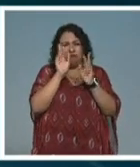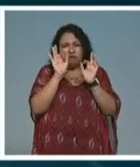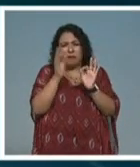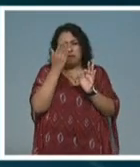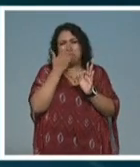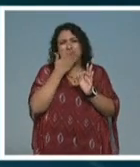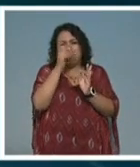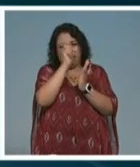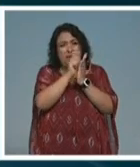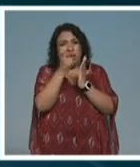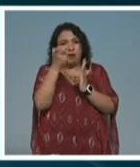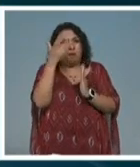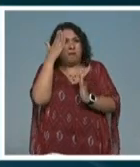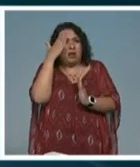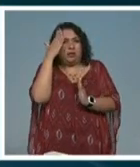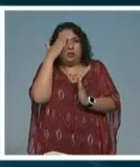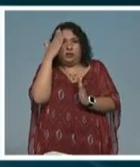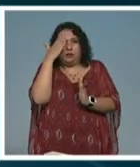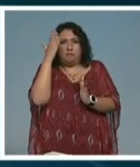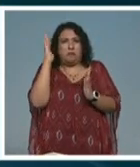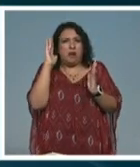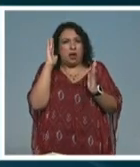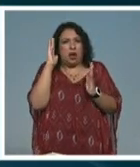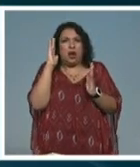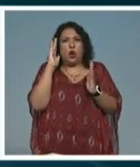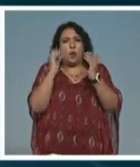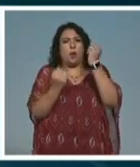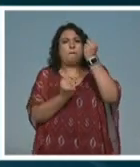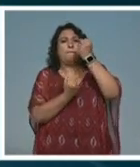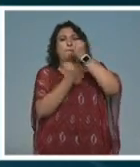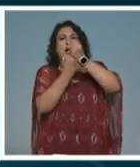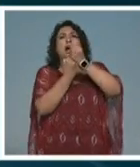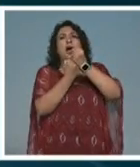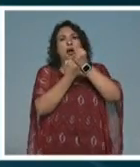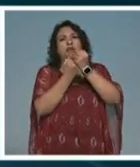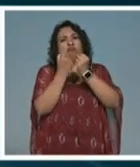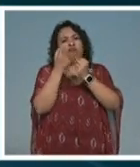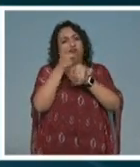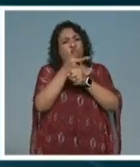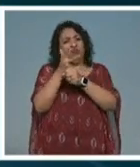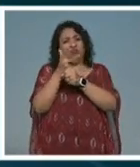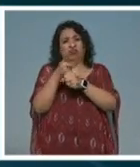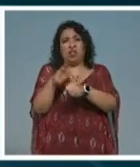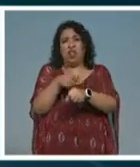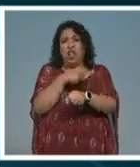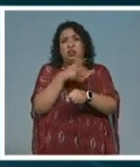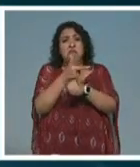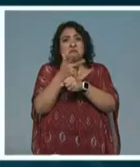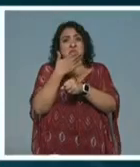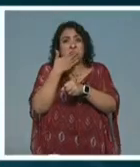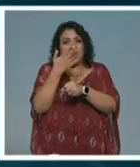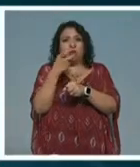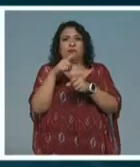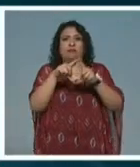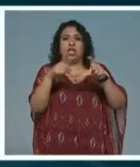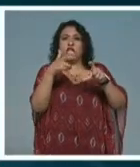es el tronco, es la raíz de un buen largometraje, de una buena producción audiovisual.